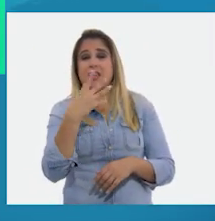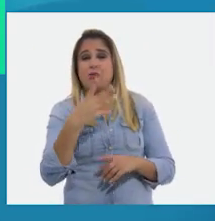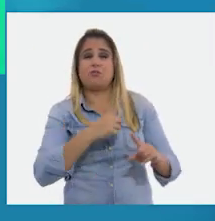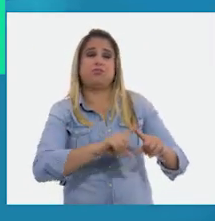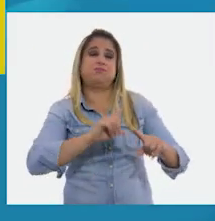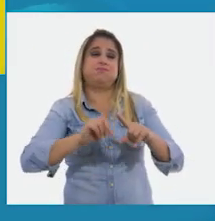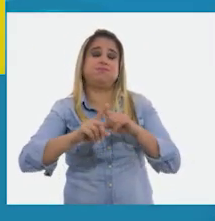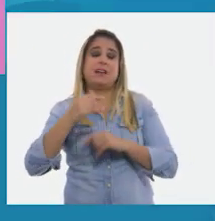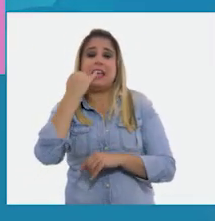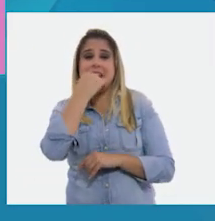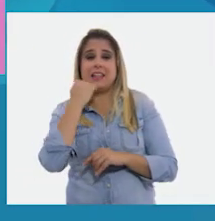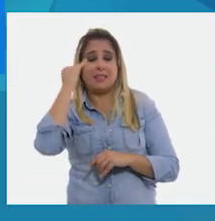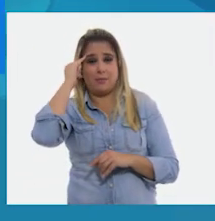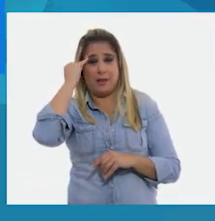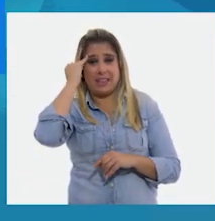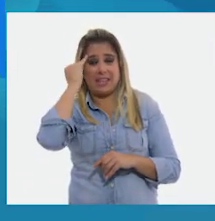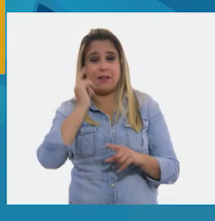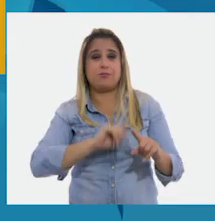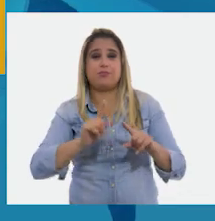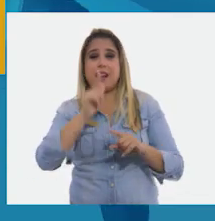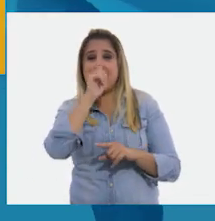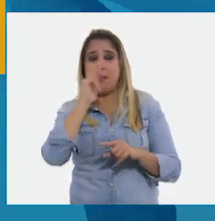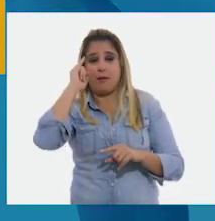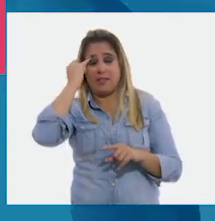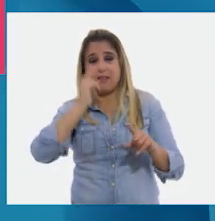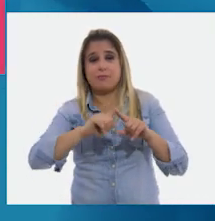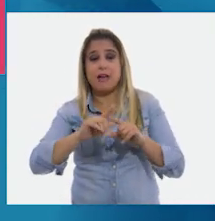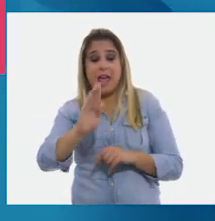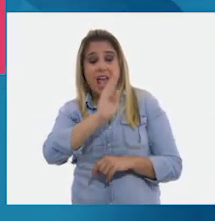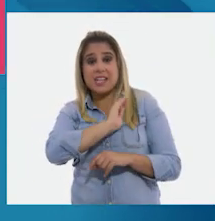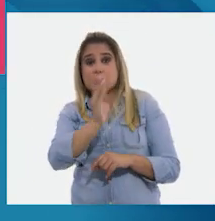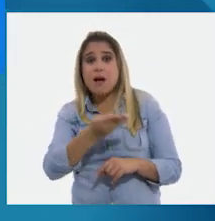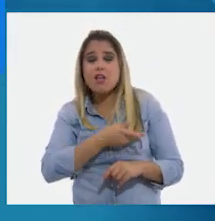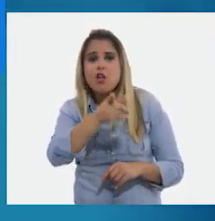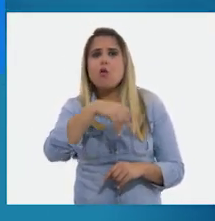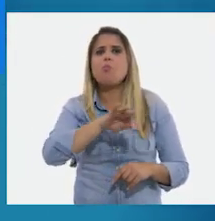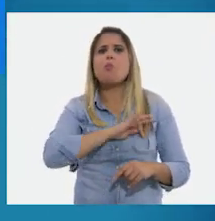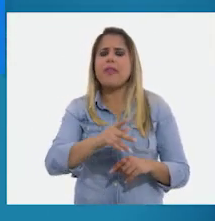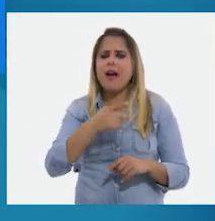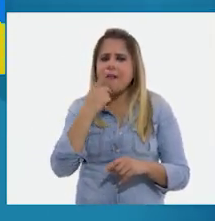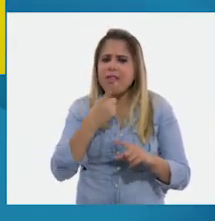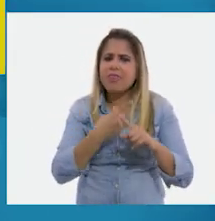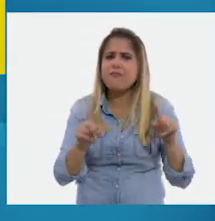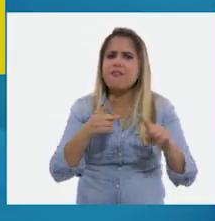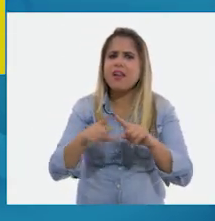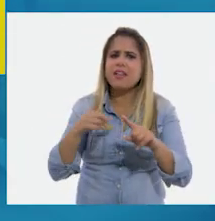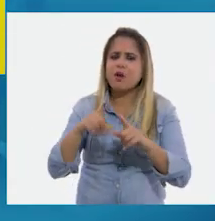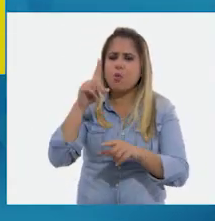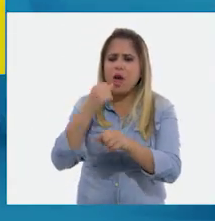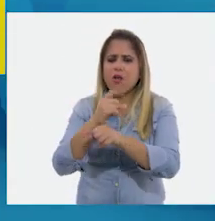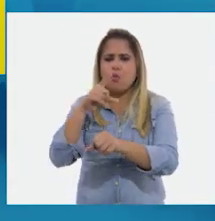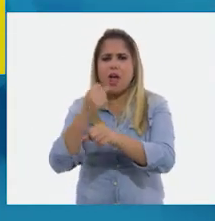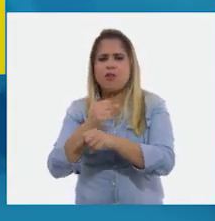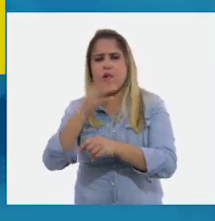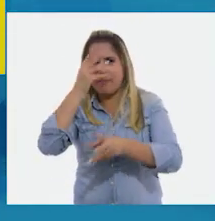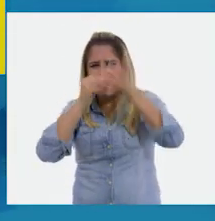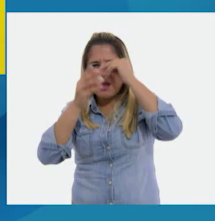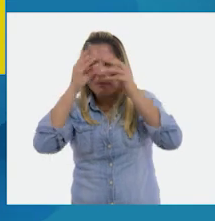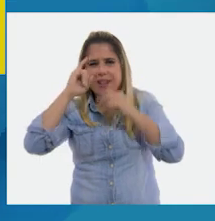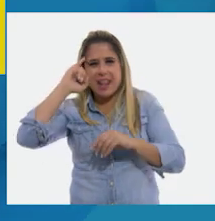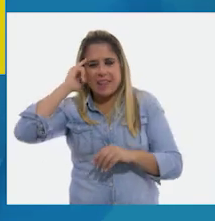lenguas indígenas. Y con el español ya podríamos hablar una lengua diferente cada día del año. ¿Entonces